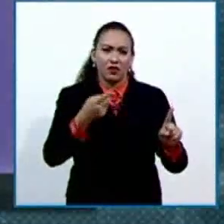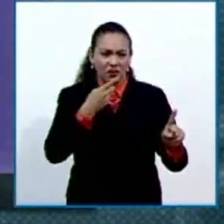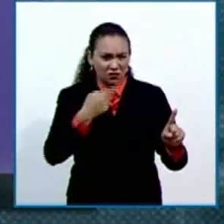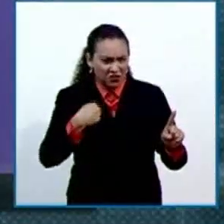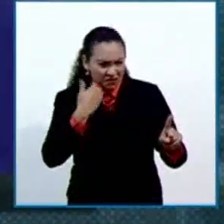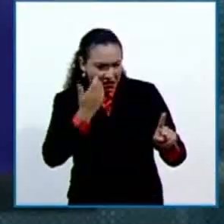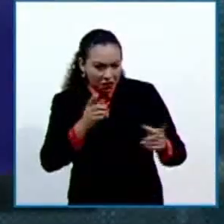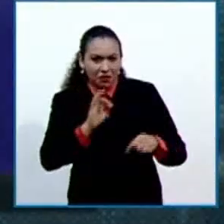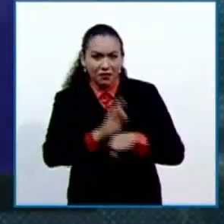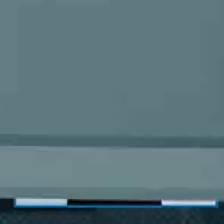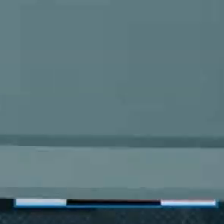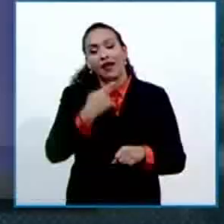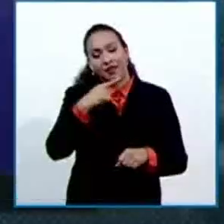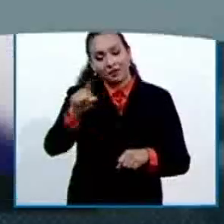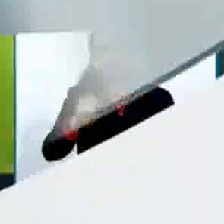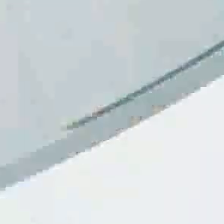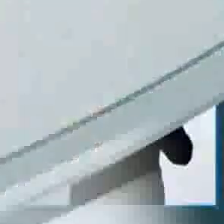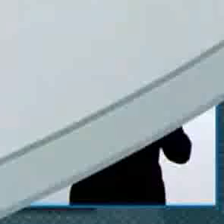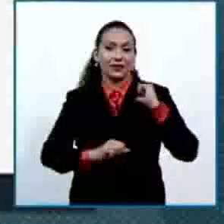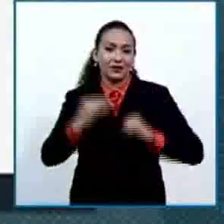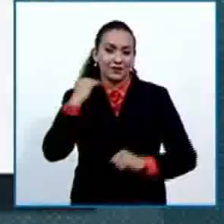Pública.